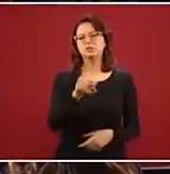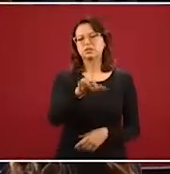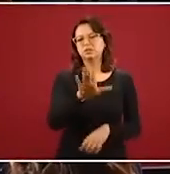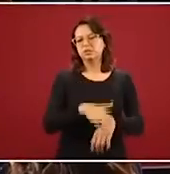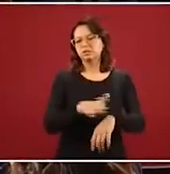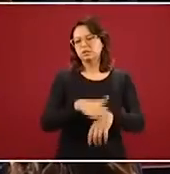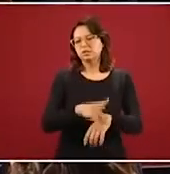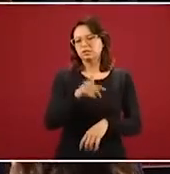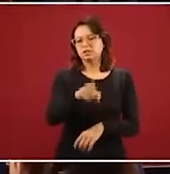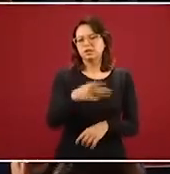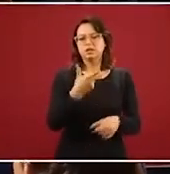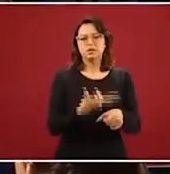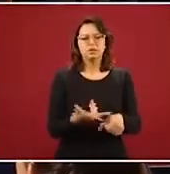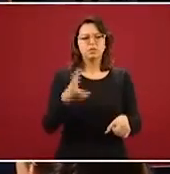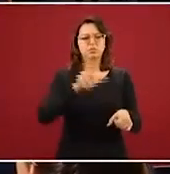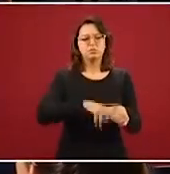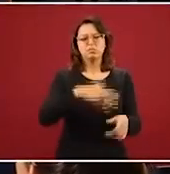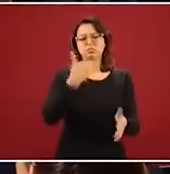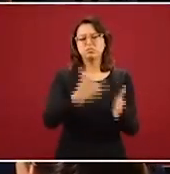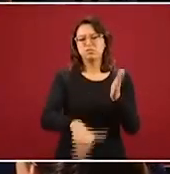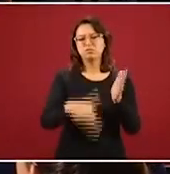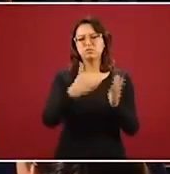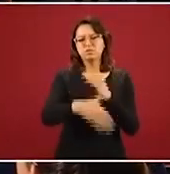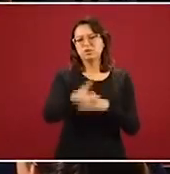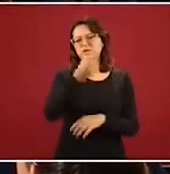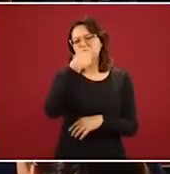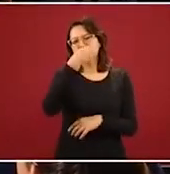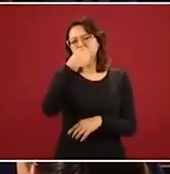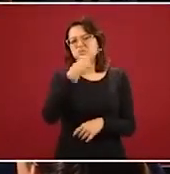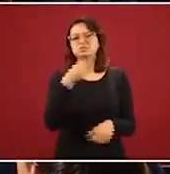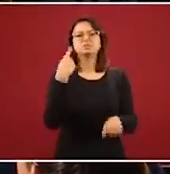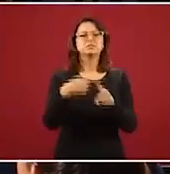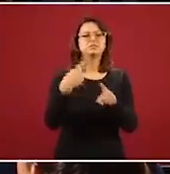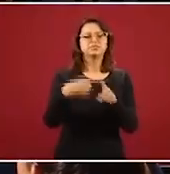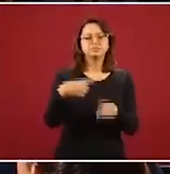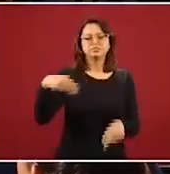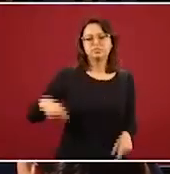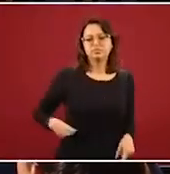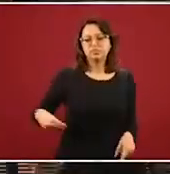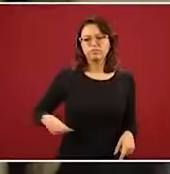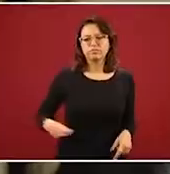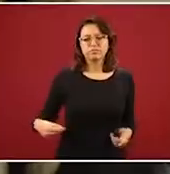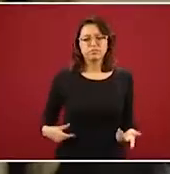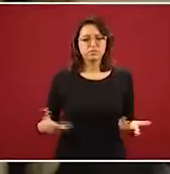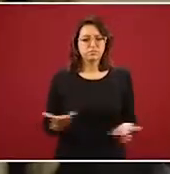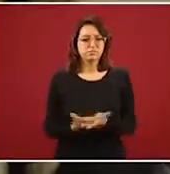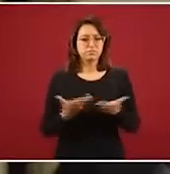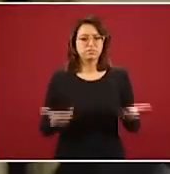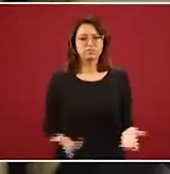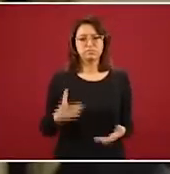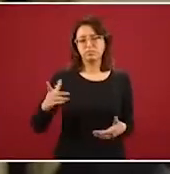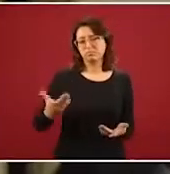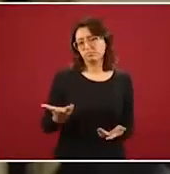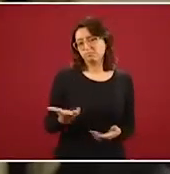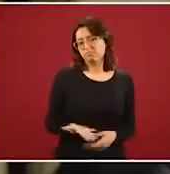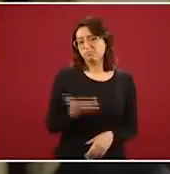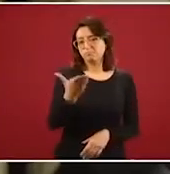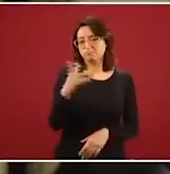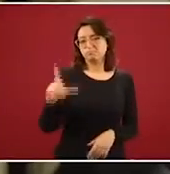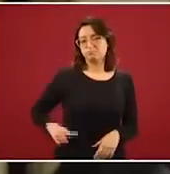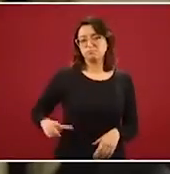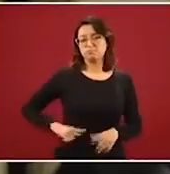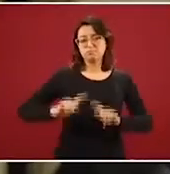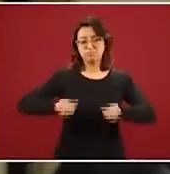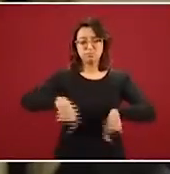de medicamentos? Y más ahora que su gobierno tiene la responsabilidad de atender la salud de los mexicanos. A